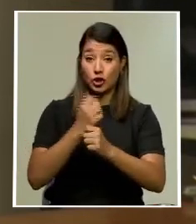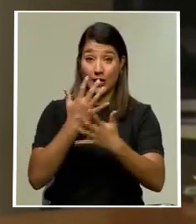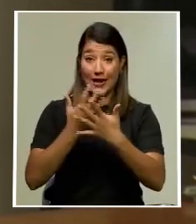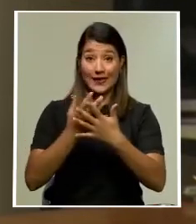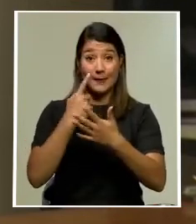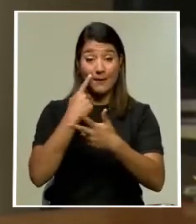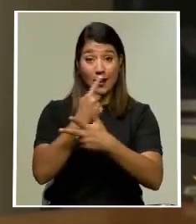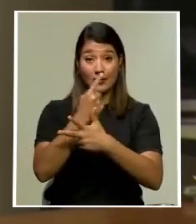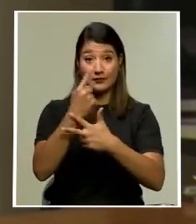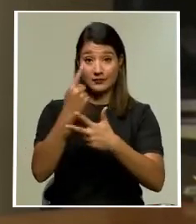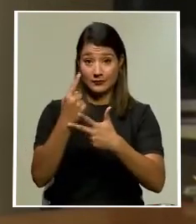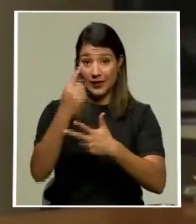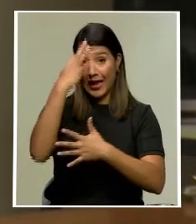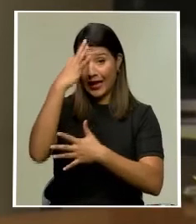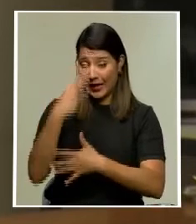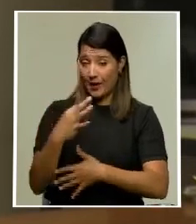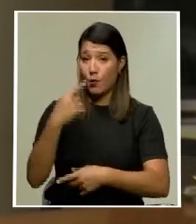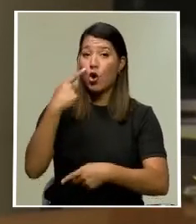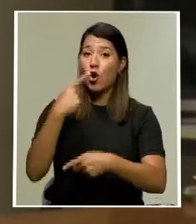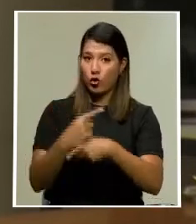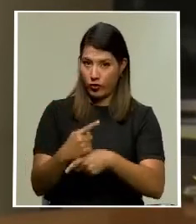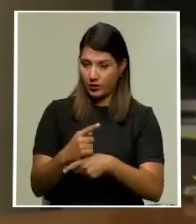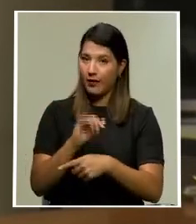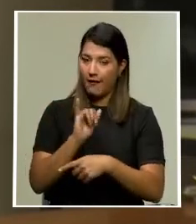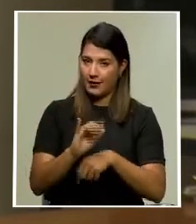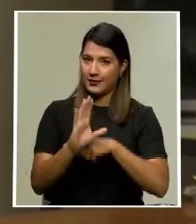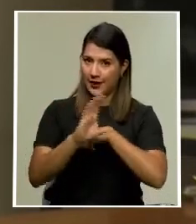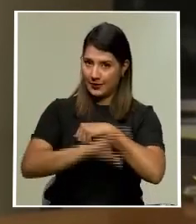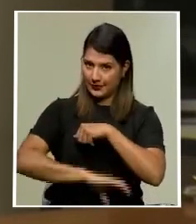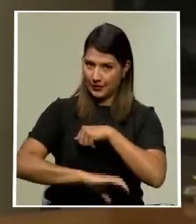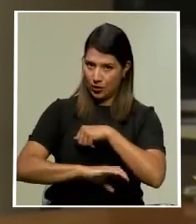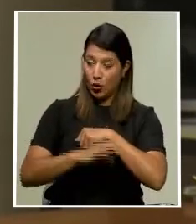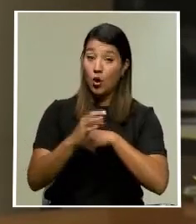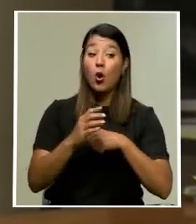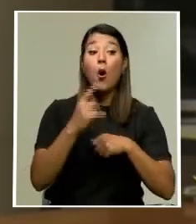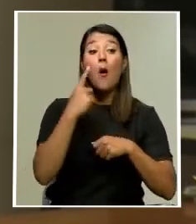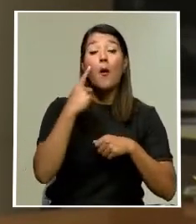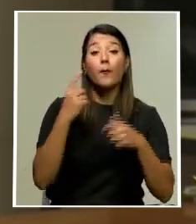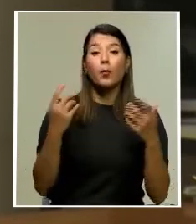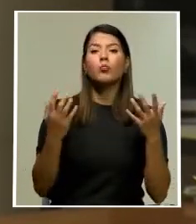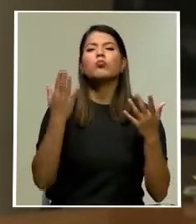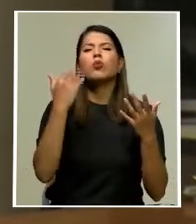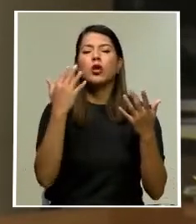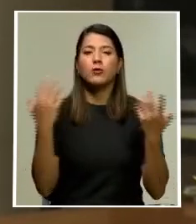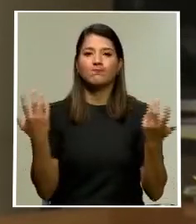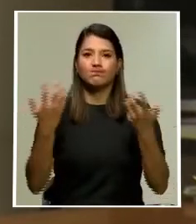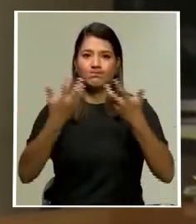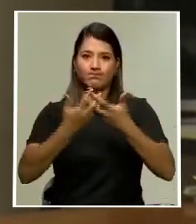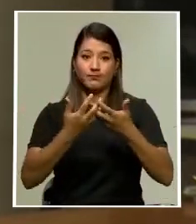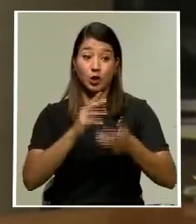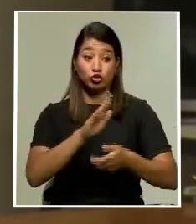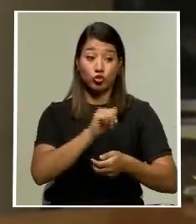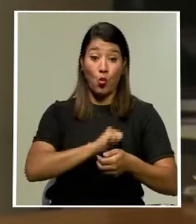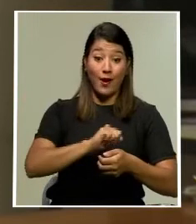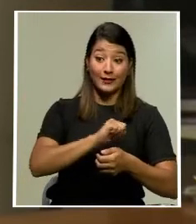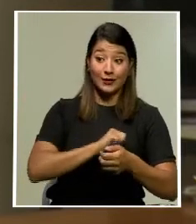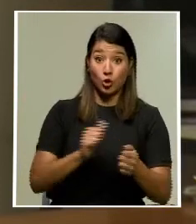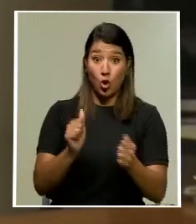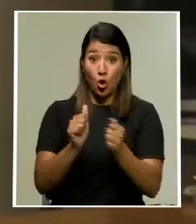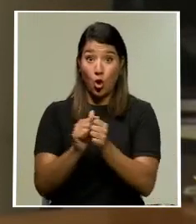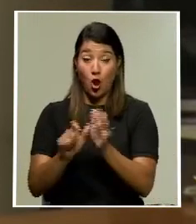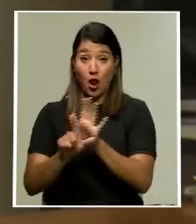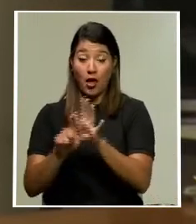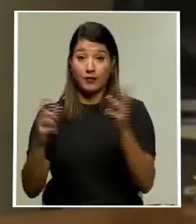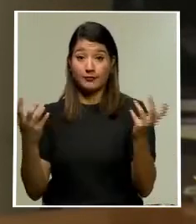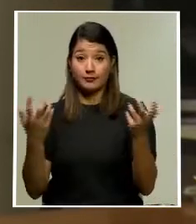que es pertinente y es útil esa pena de acuerdo al juicio de reproche que ha establecido el Ministerio Público